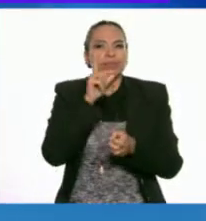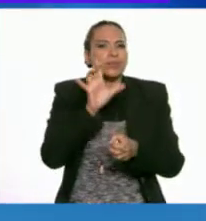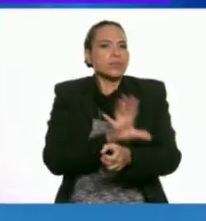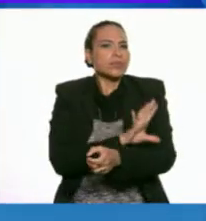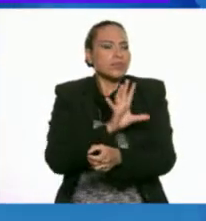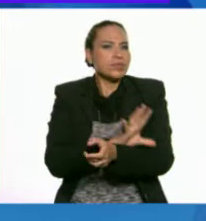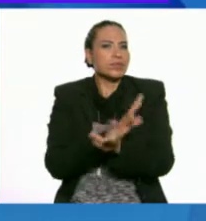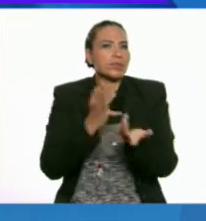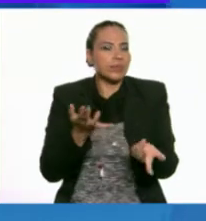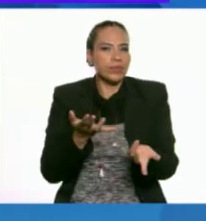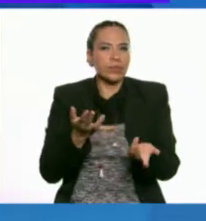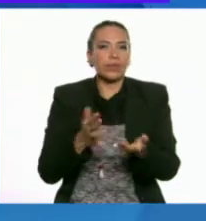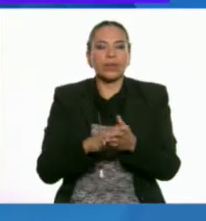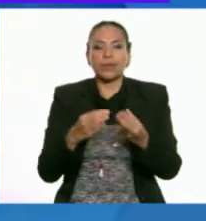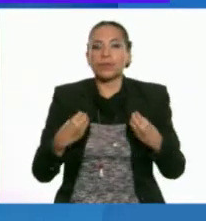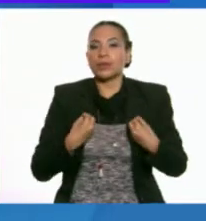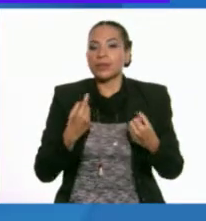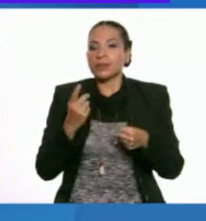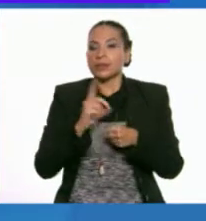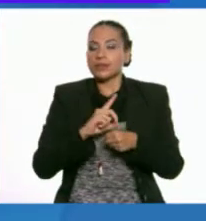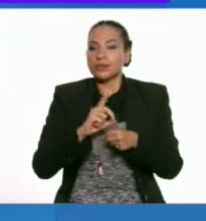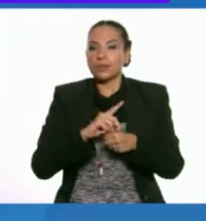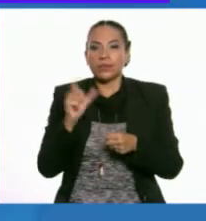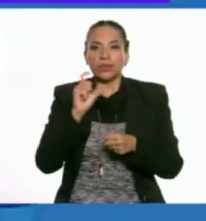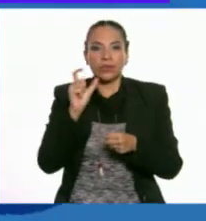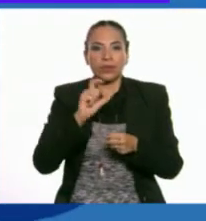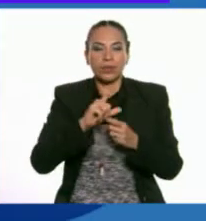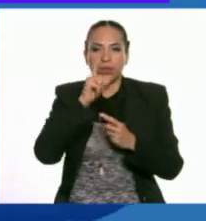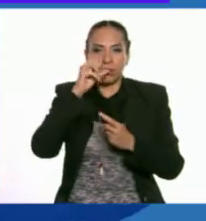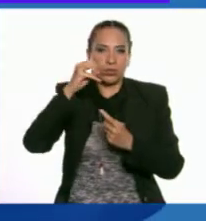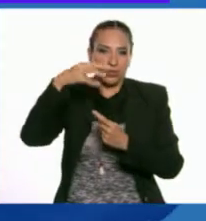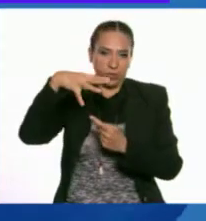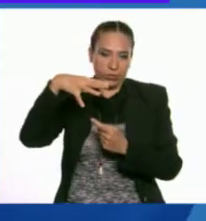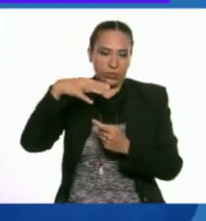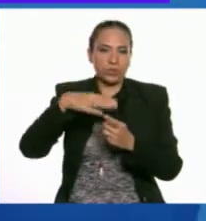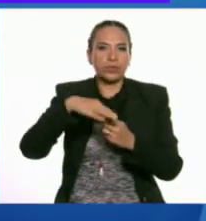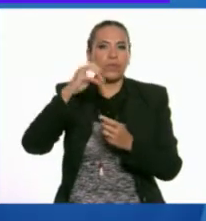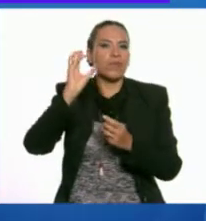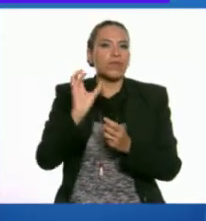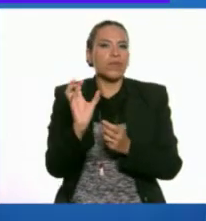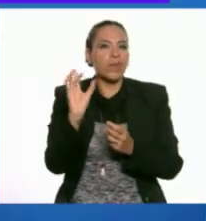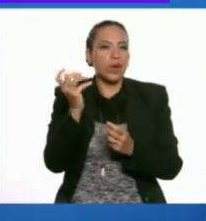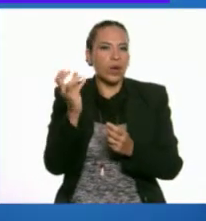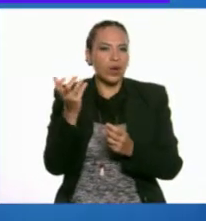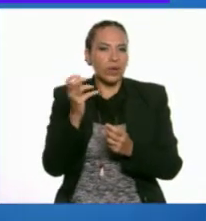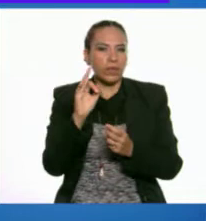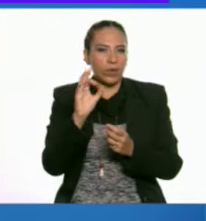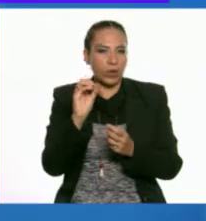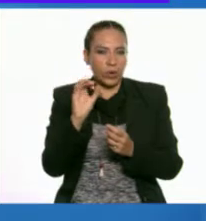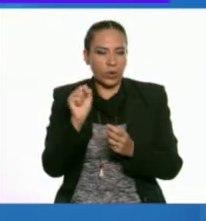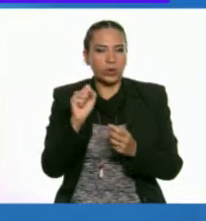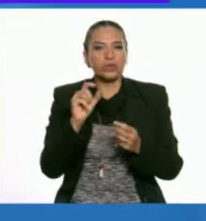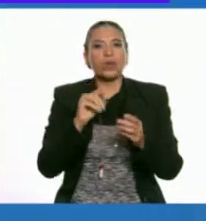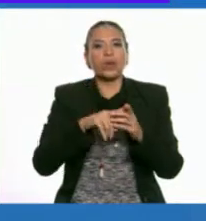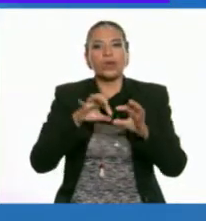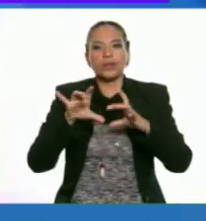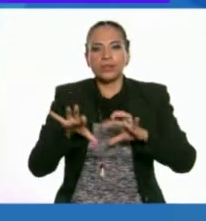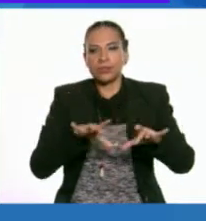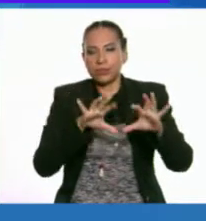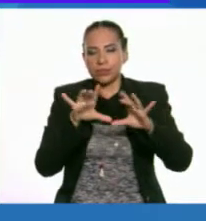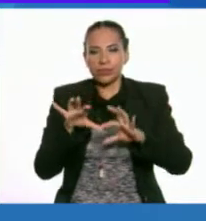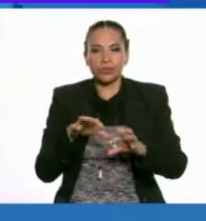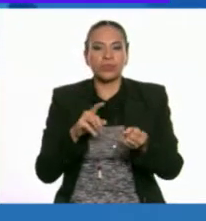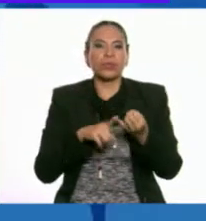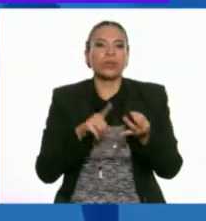electricidad? Pues en la vida cotidiana, cuando encendemos la luz, por ejemplo, en los focos, o también en nuestras